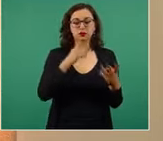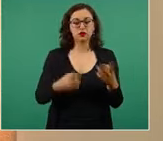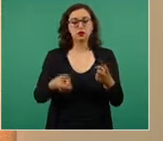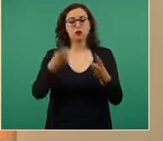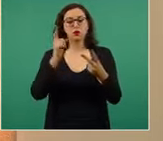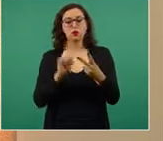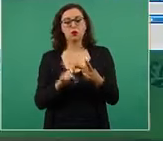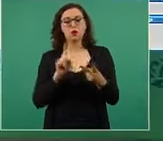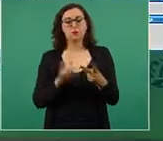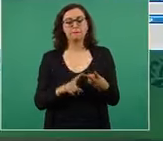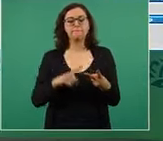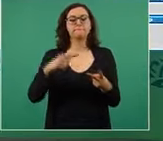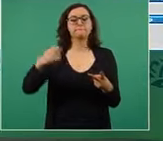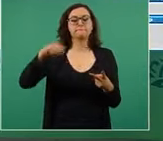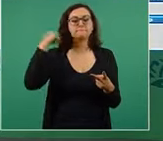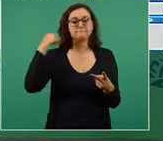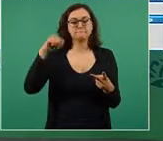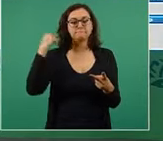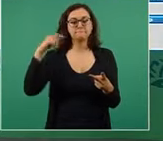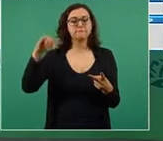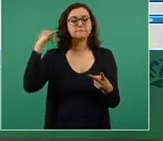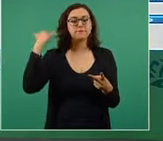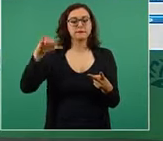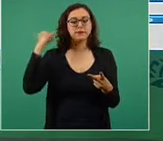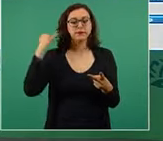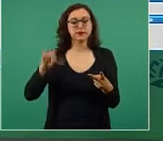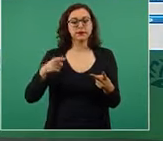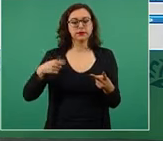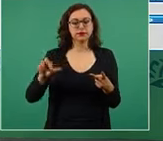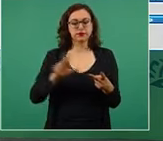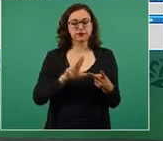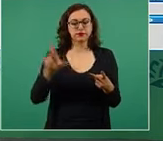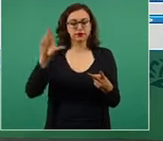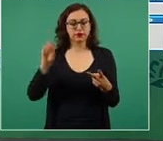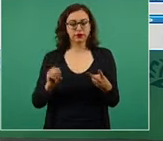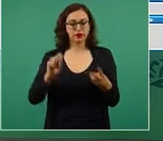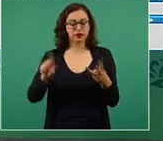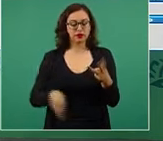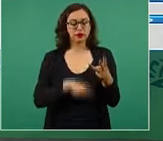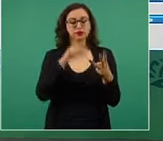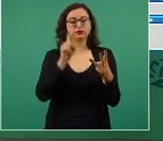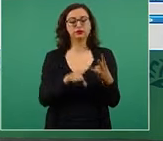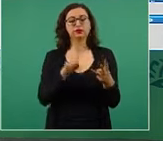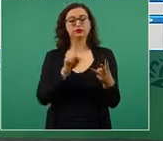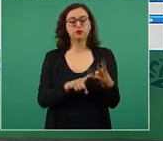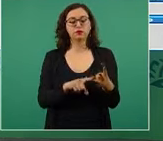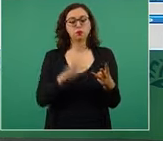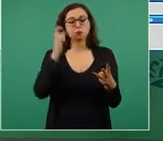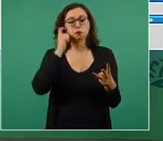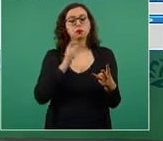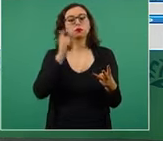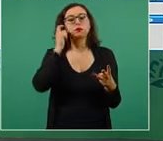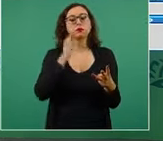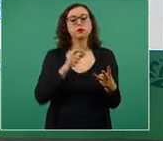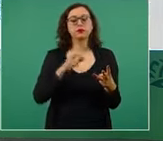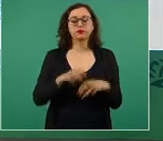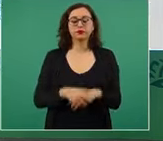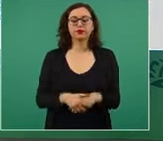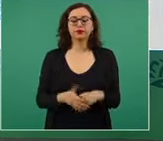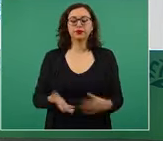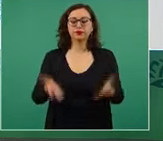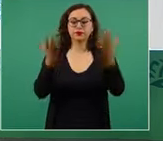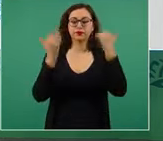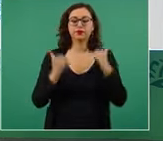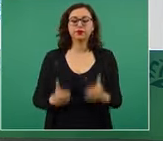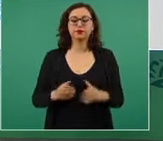2, Tabasco, Yucatán y Quintana Roo. La ruta 3, Guerrero. Adelante, por favor.